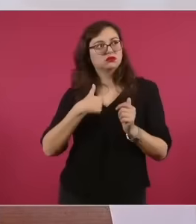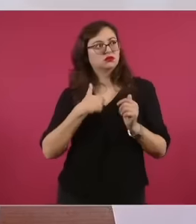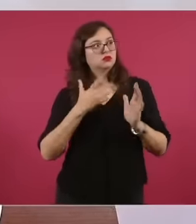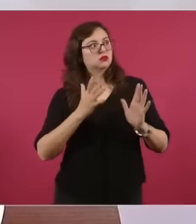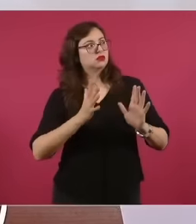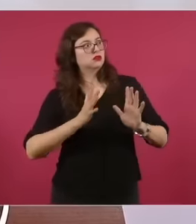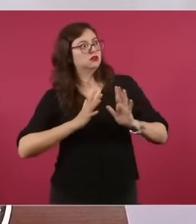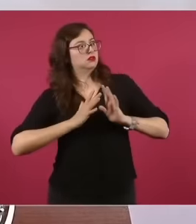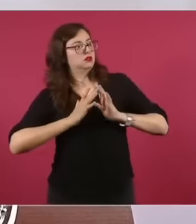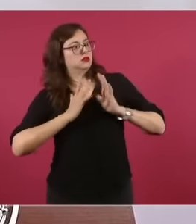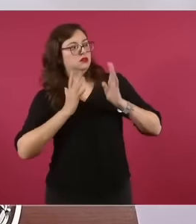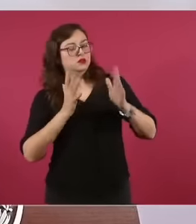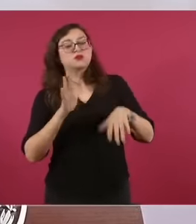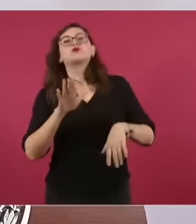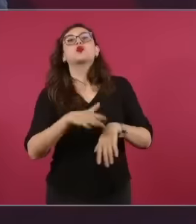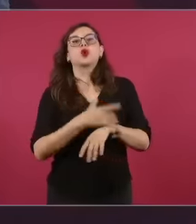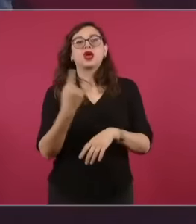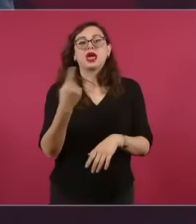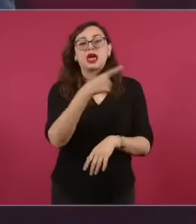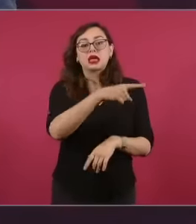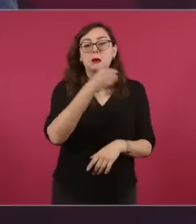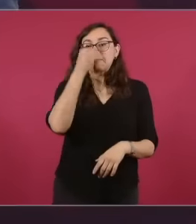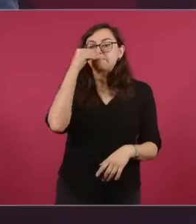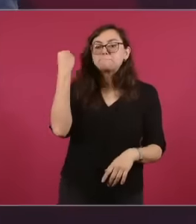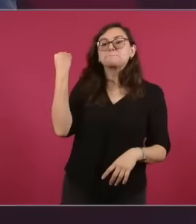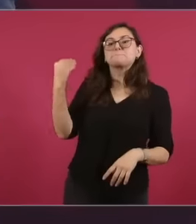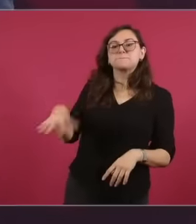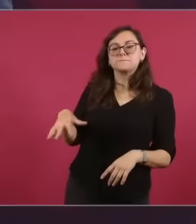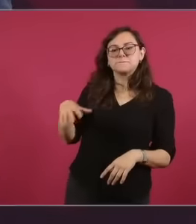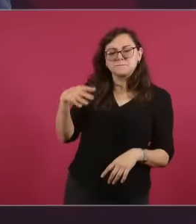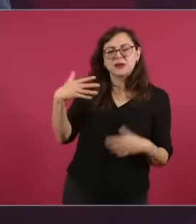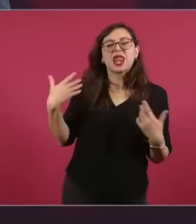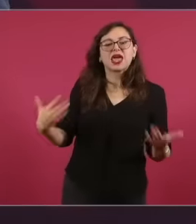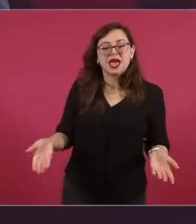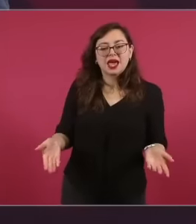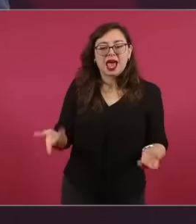sujeto a proceso judicial.